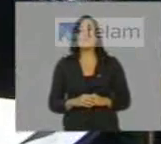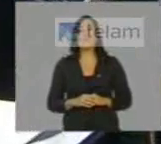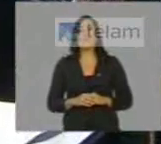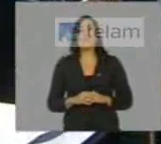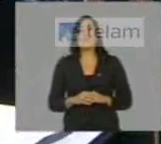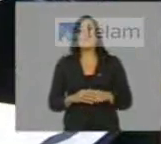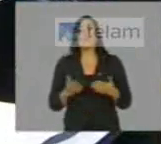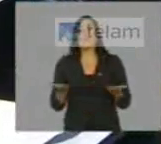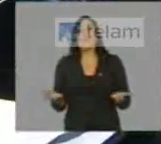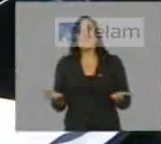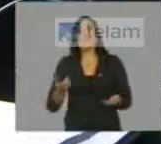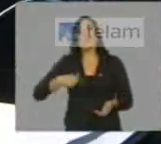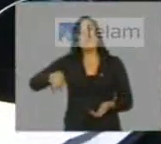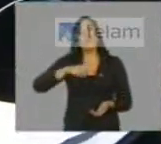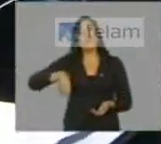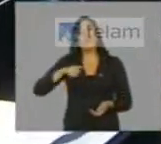venimos.